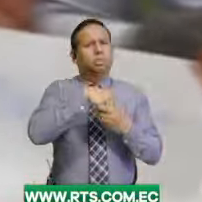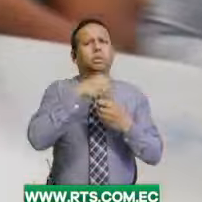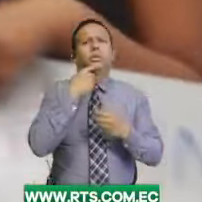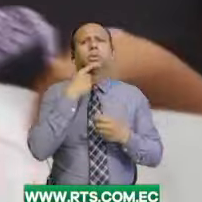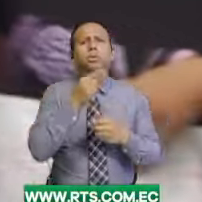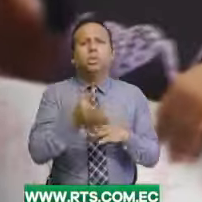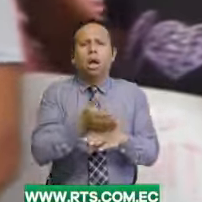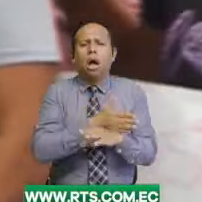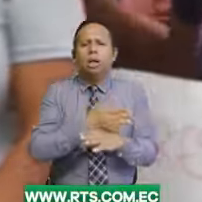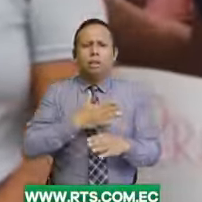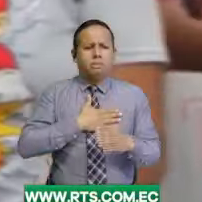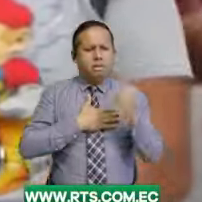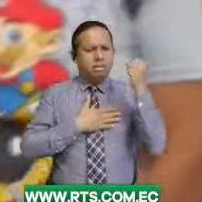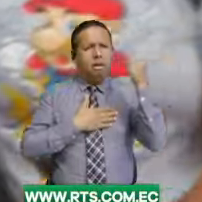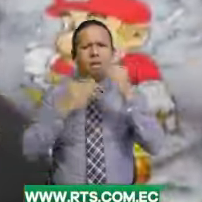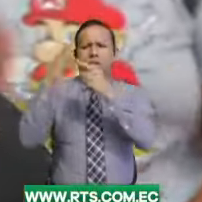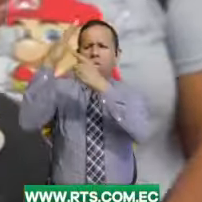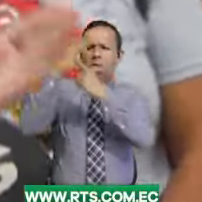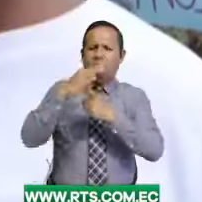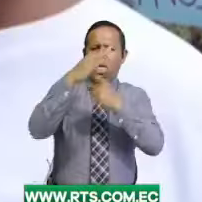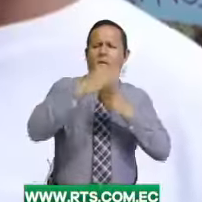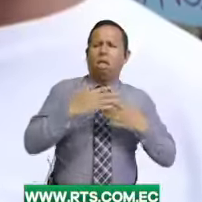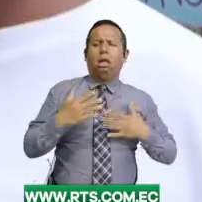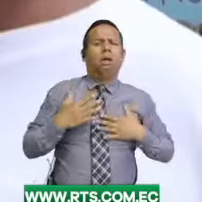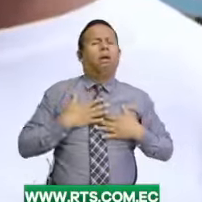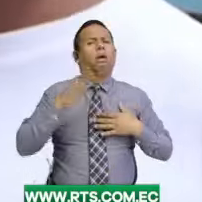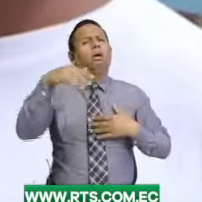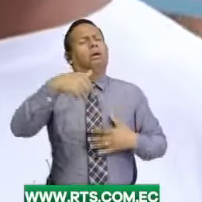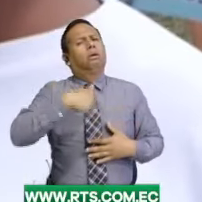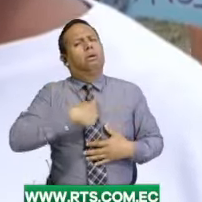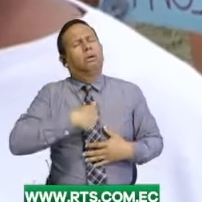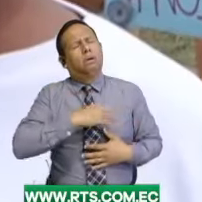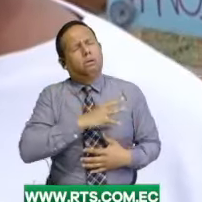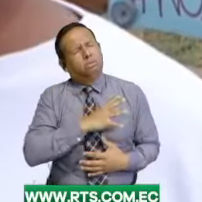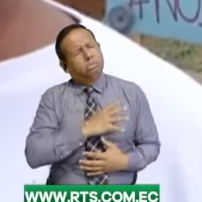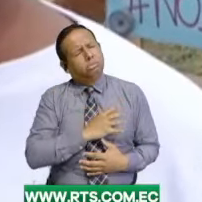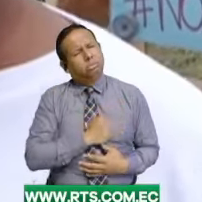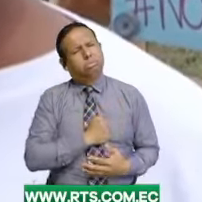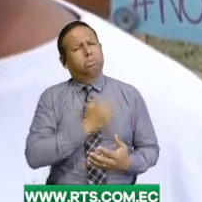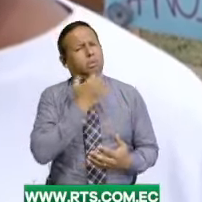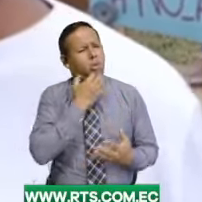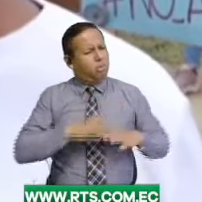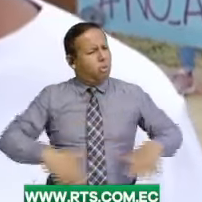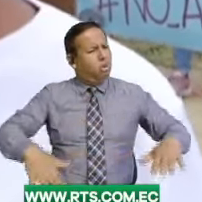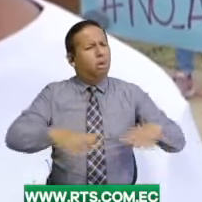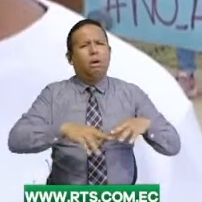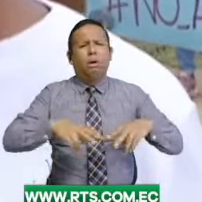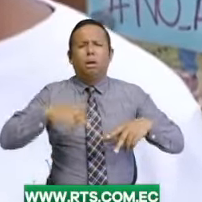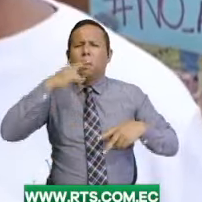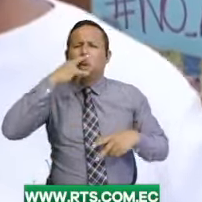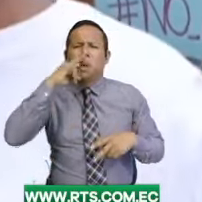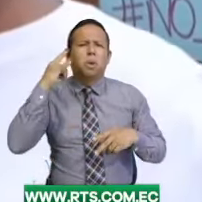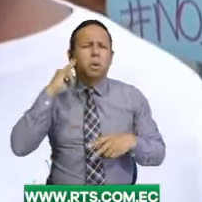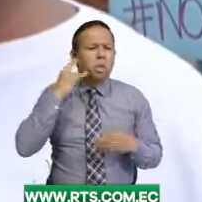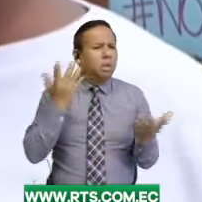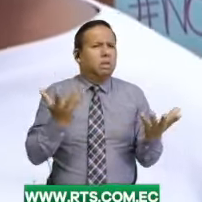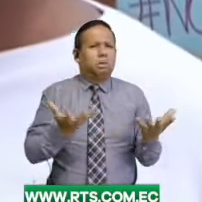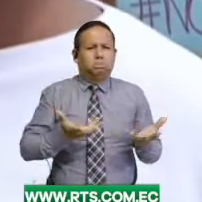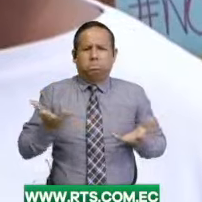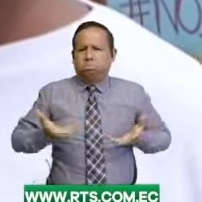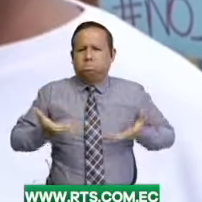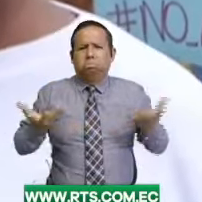estaba vulnerando sus derechos. Me duele mucho de saber que todos los niños de aquí de La Delia no tienen a